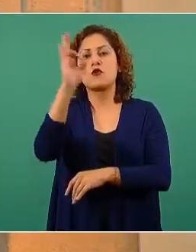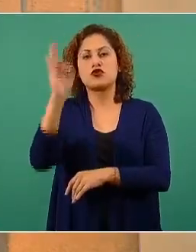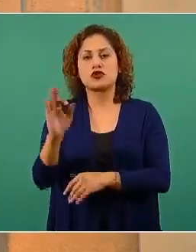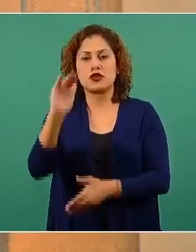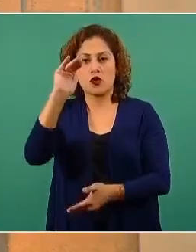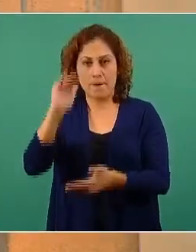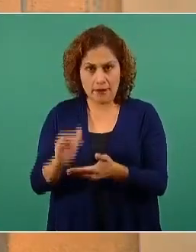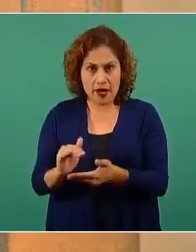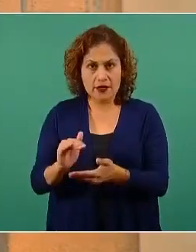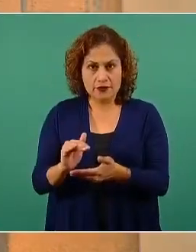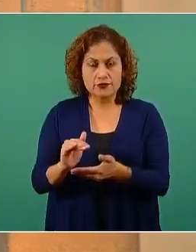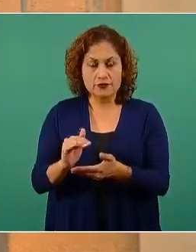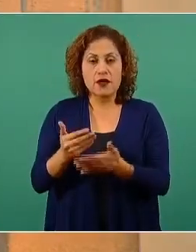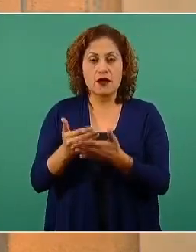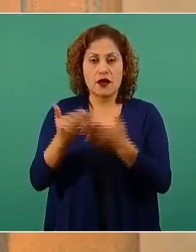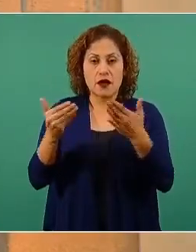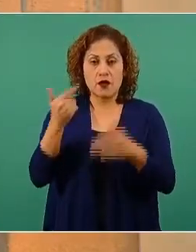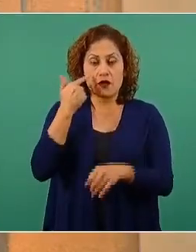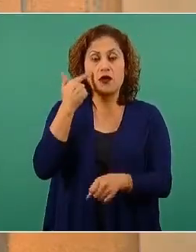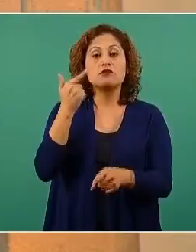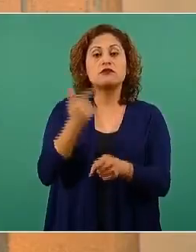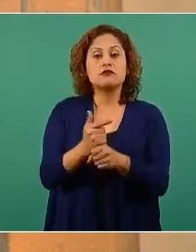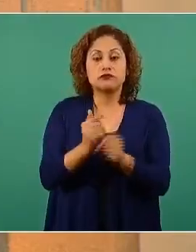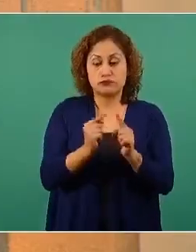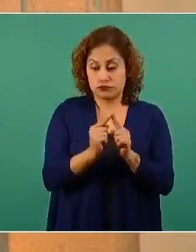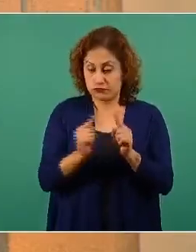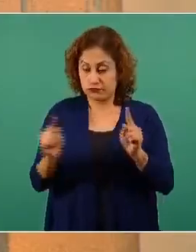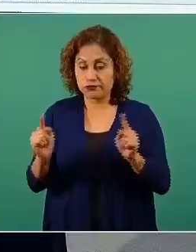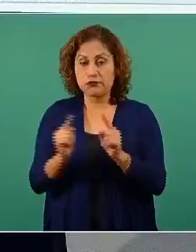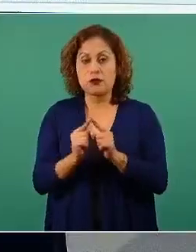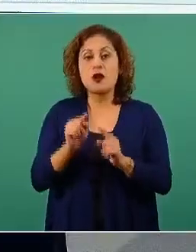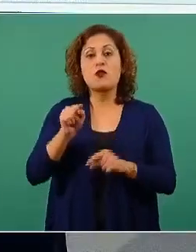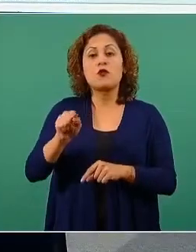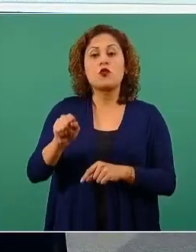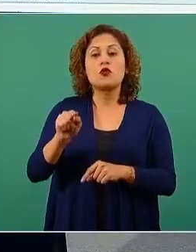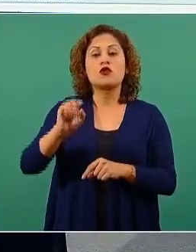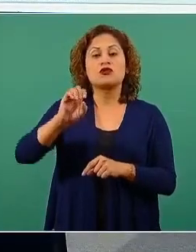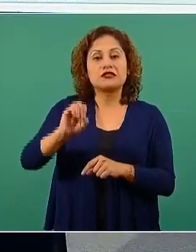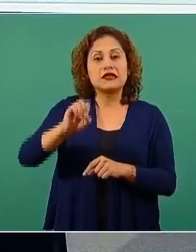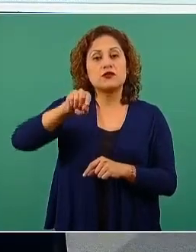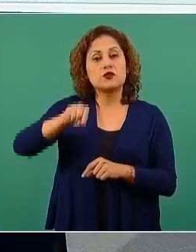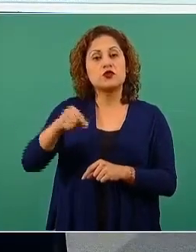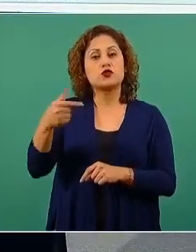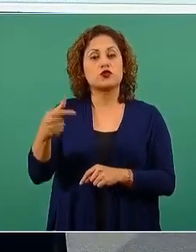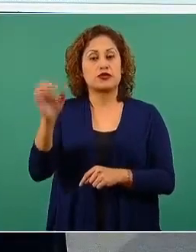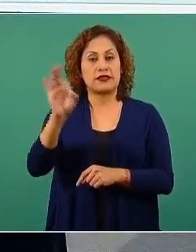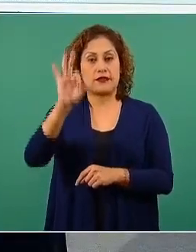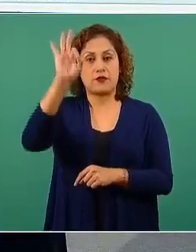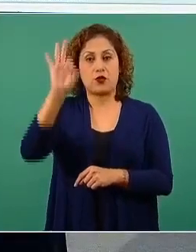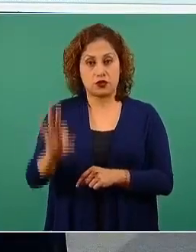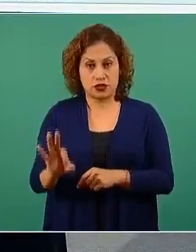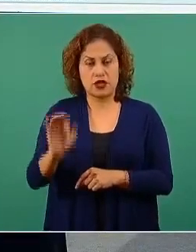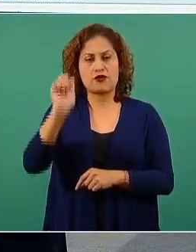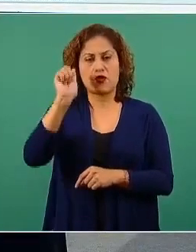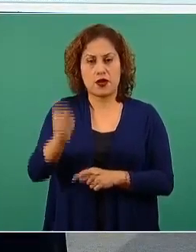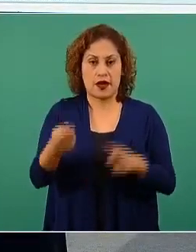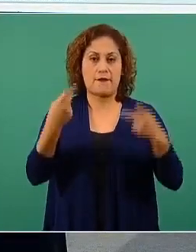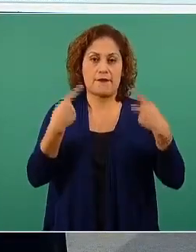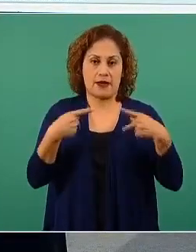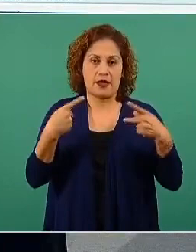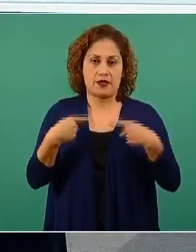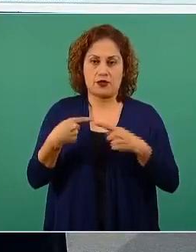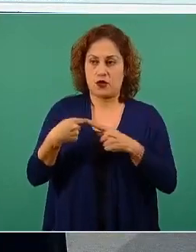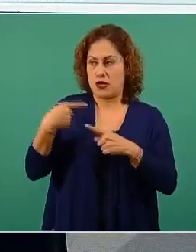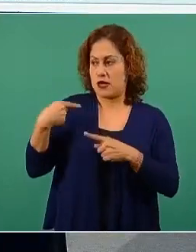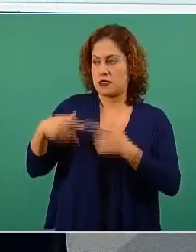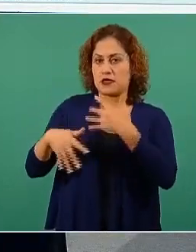para también poder tener el movimiento diario, 0.7 o 0.7% representan las personas que han enfermado